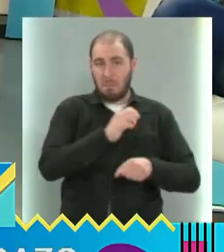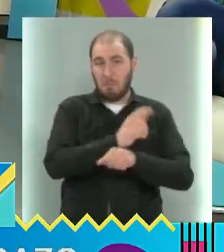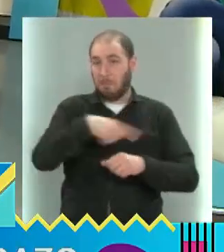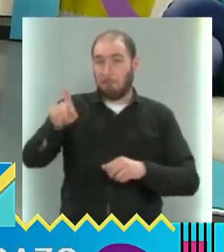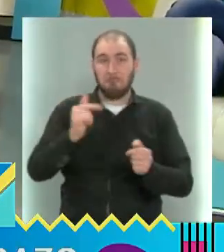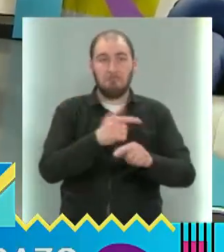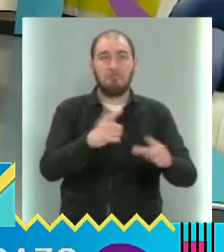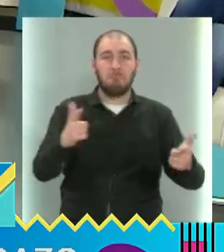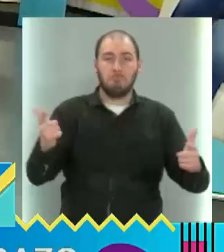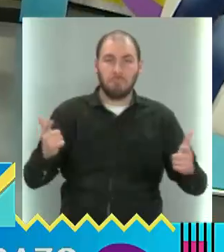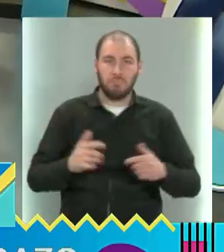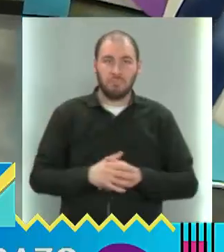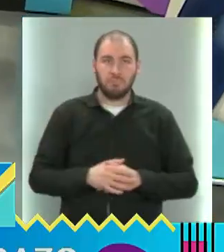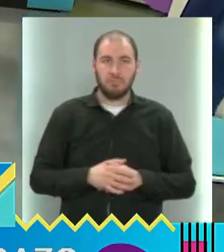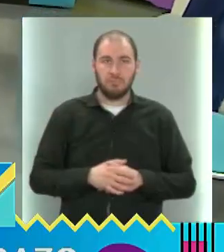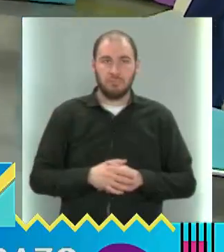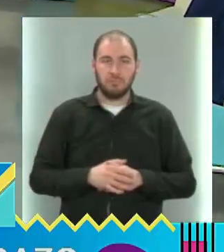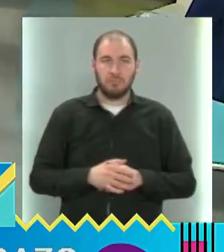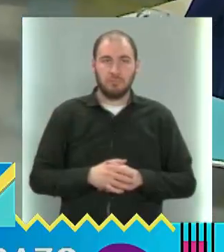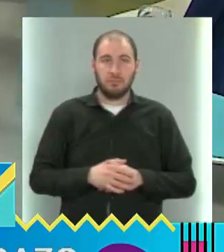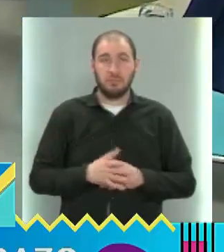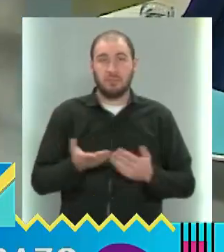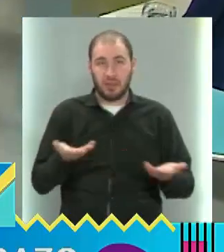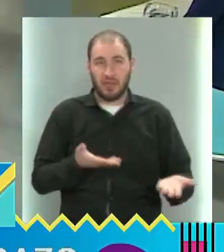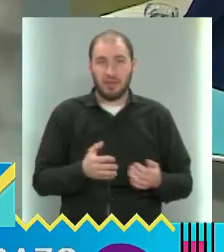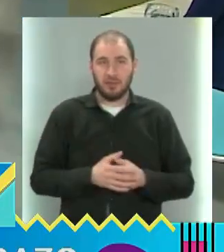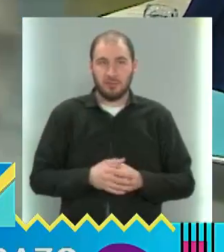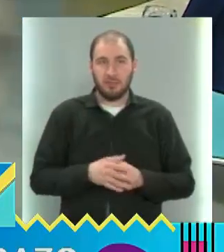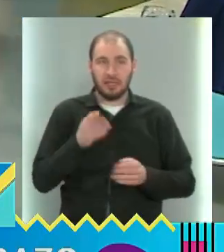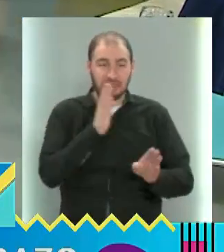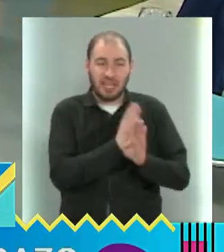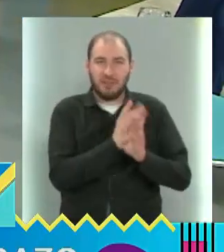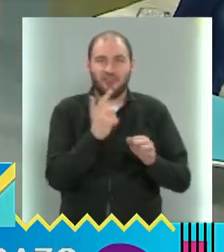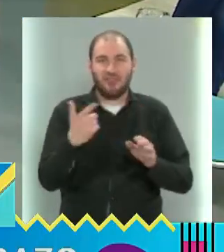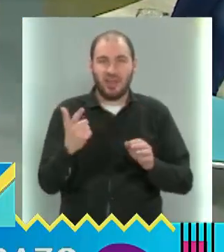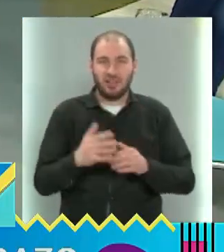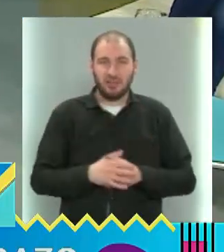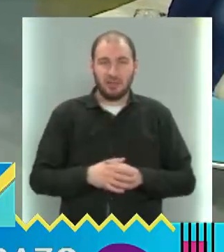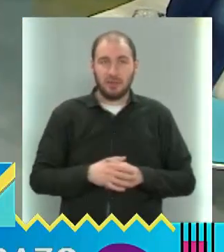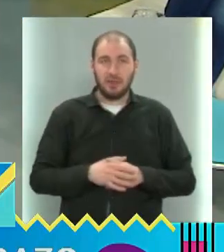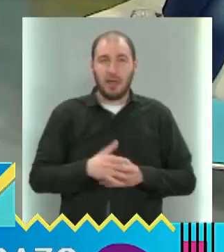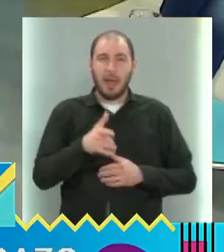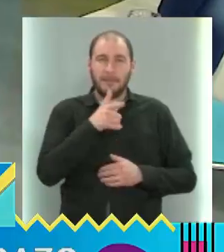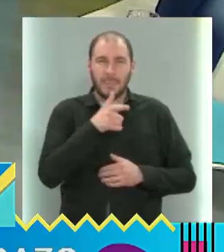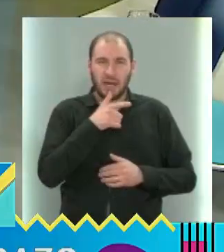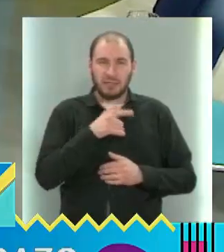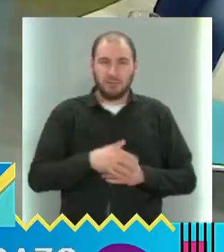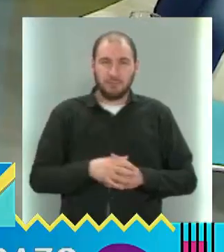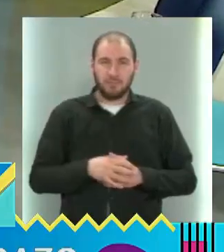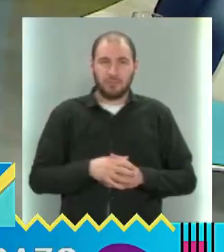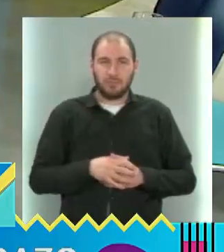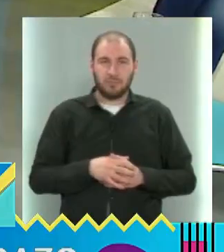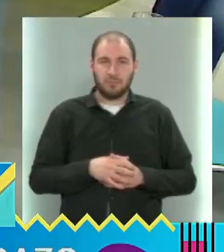hay presos. Entonces, evidentemente que no se hace un seguimiento, es como si hubiera,